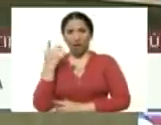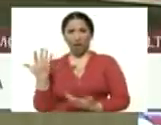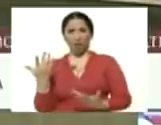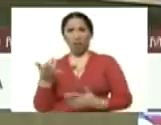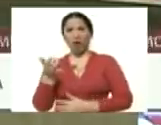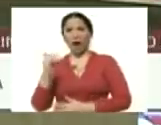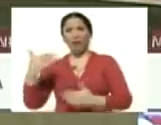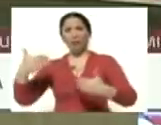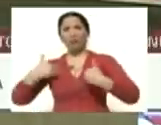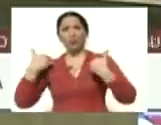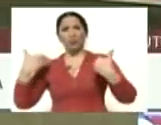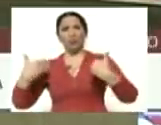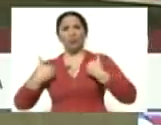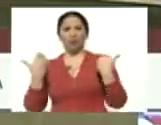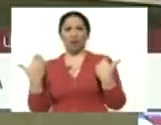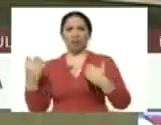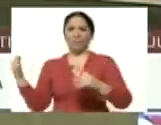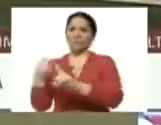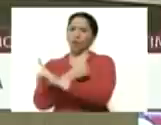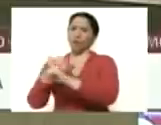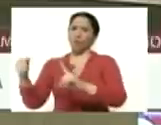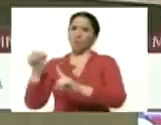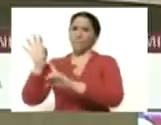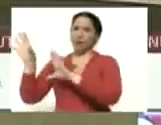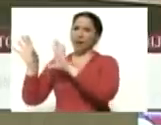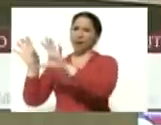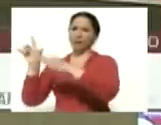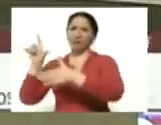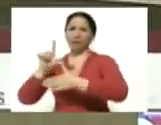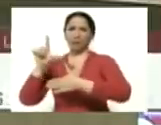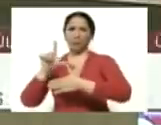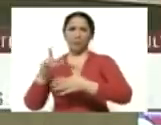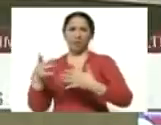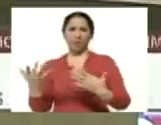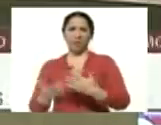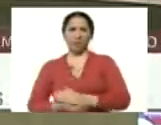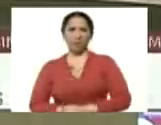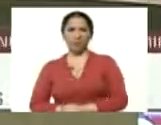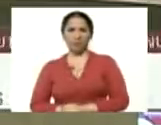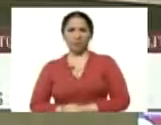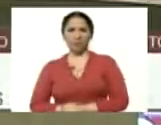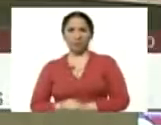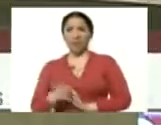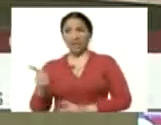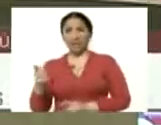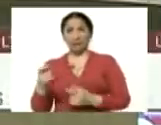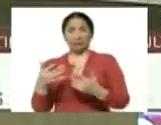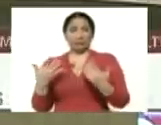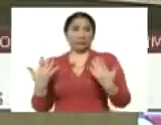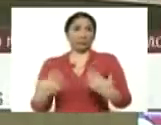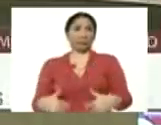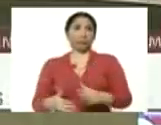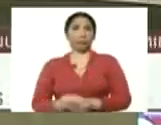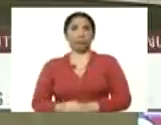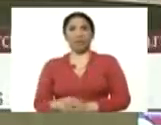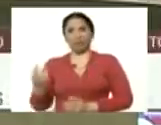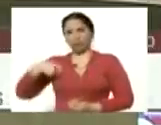están sufriendo esos maltratos en esos países. Esa plata se le va a quedar Duque,